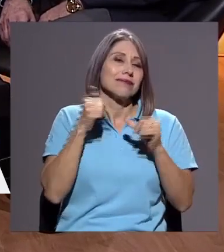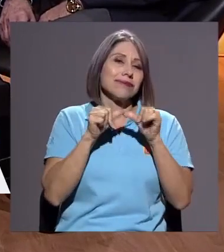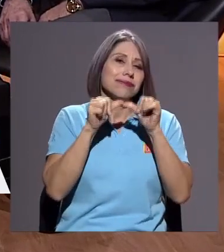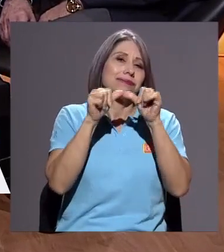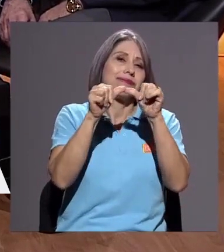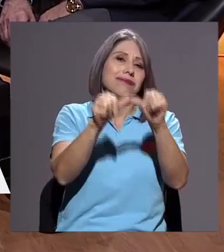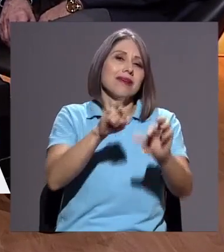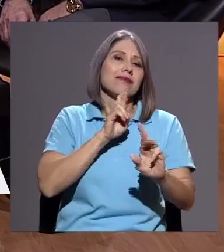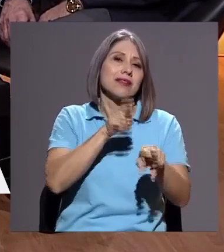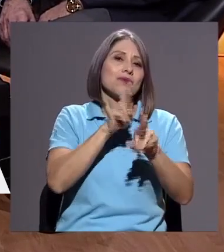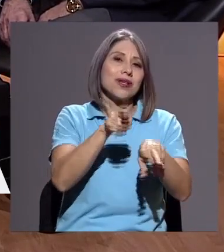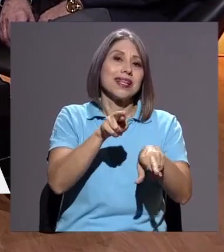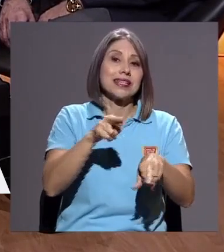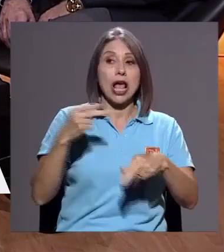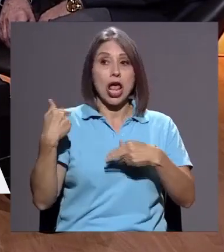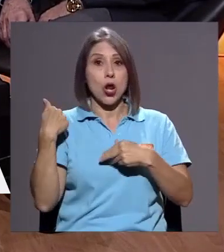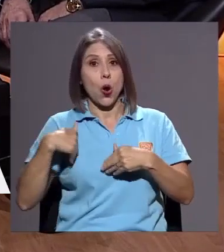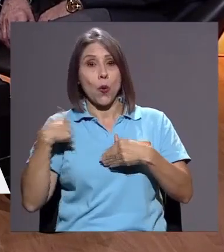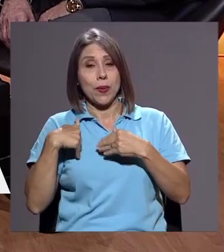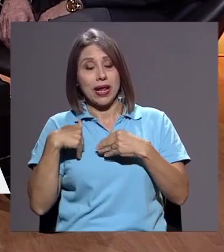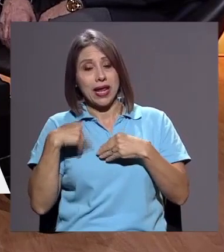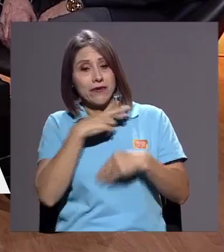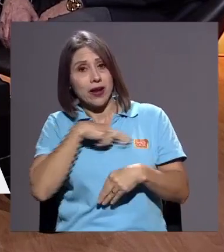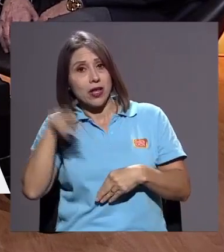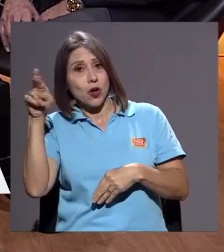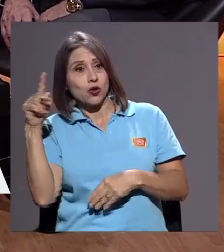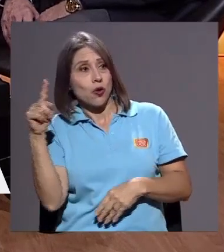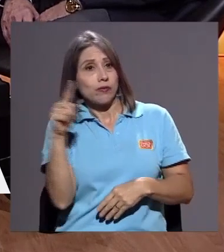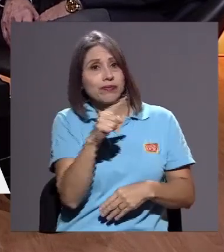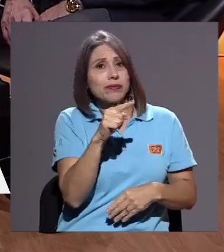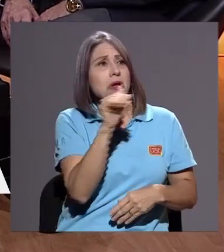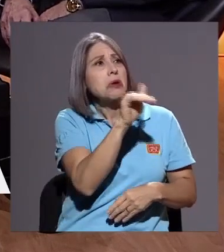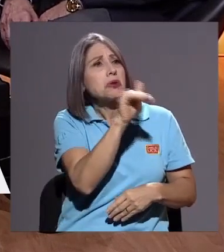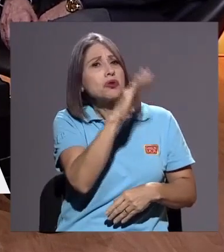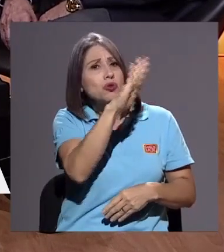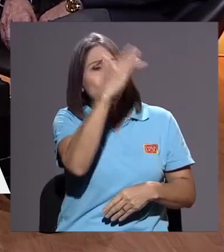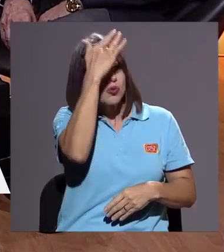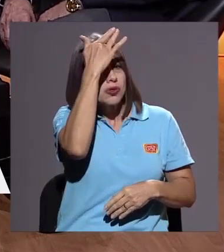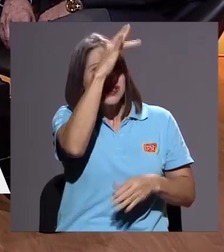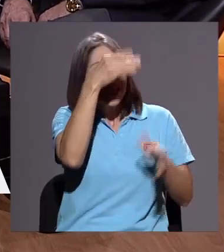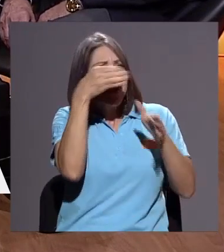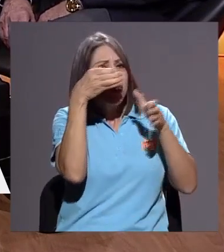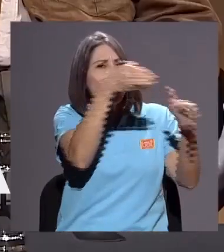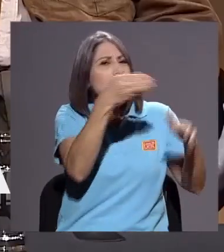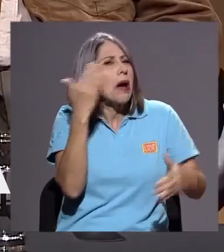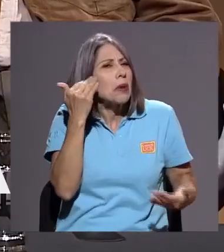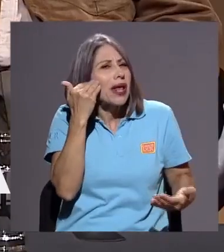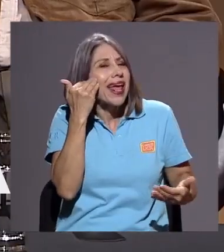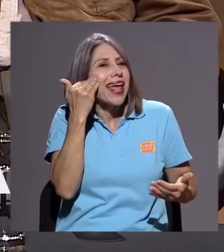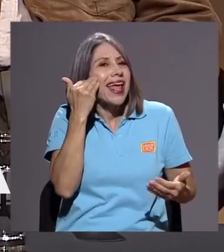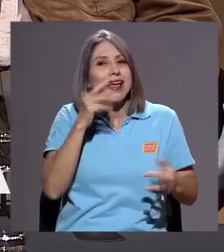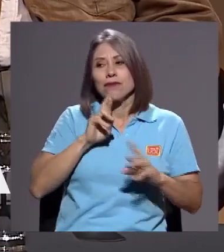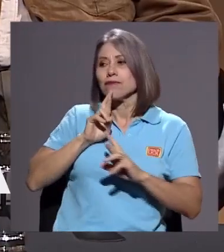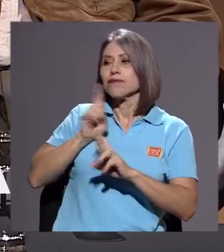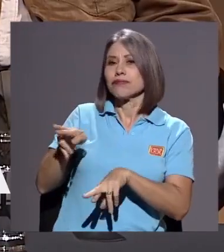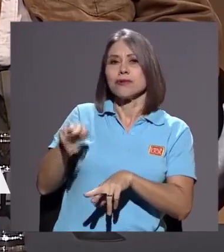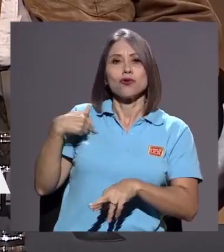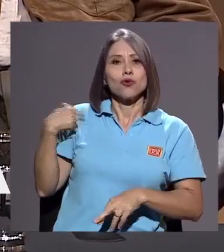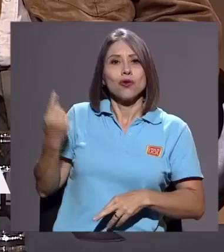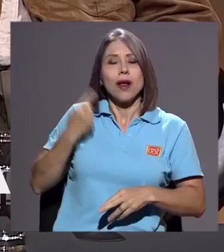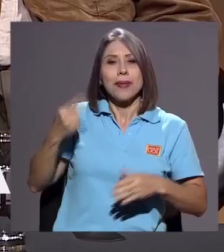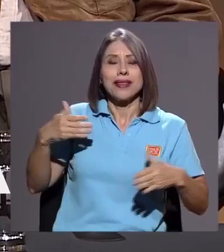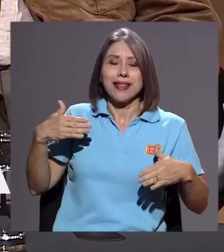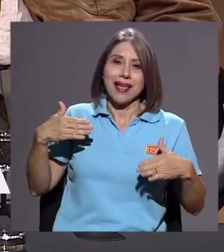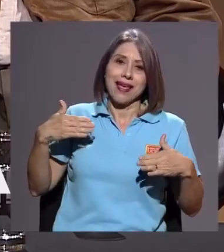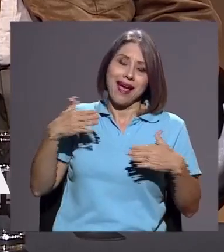su sabiduría. Y él le contestó, tan solo aprendí a estar contento. Esa fue la respuesta del